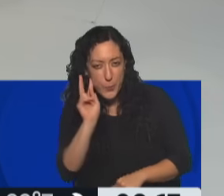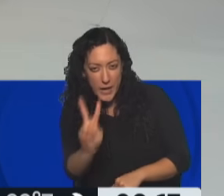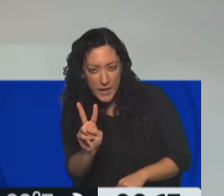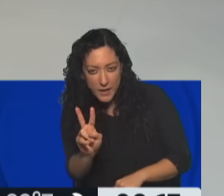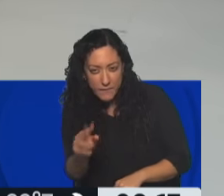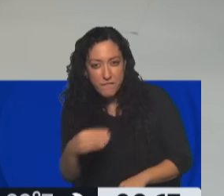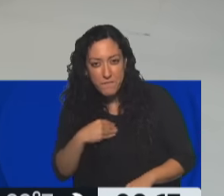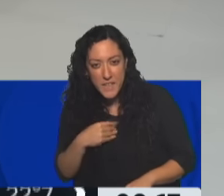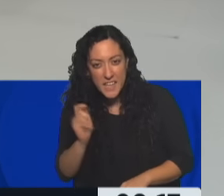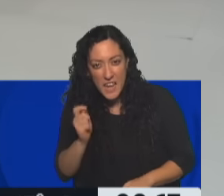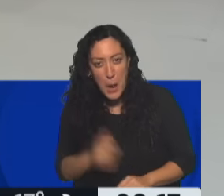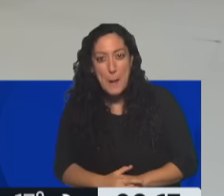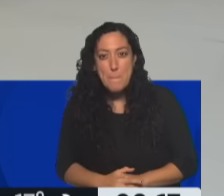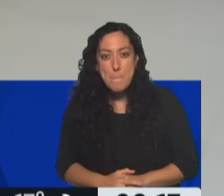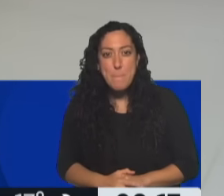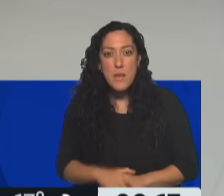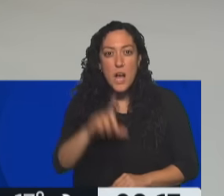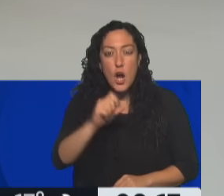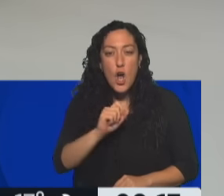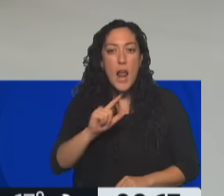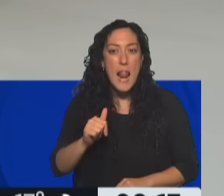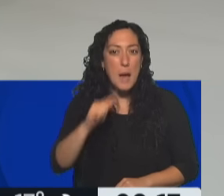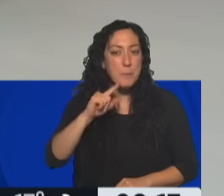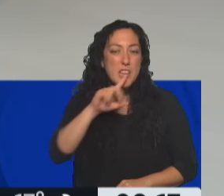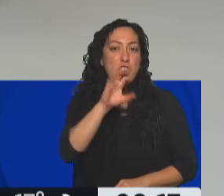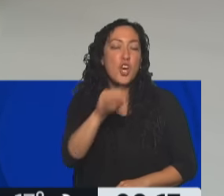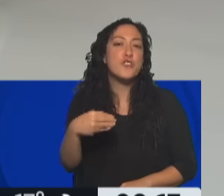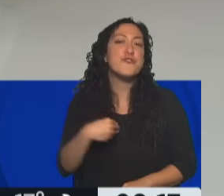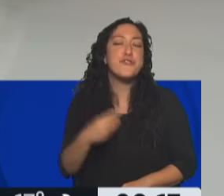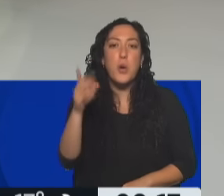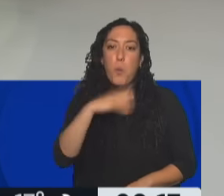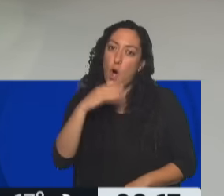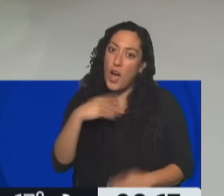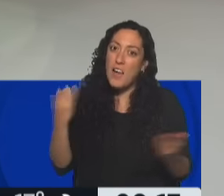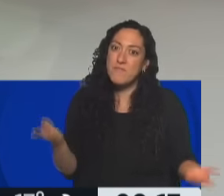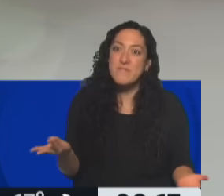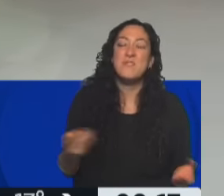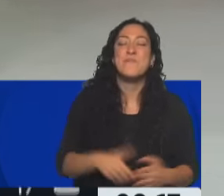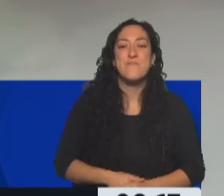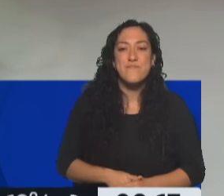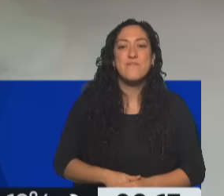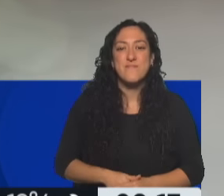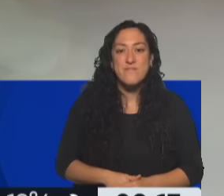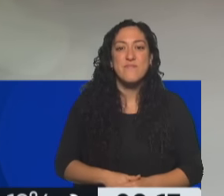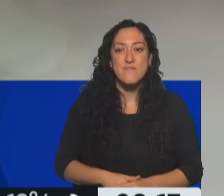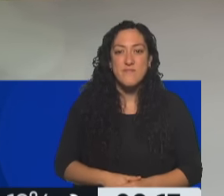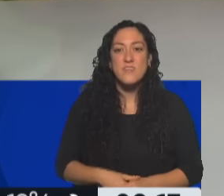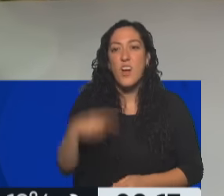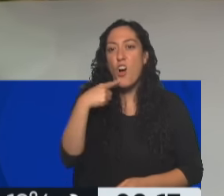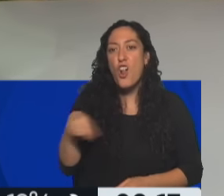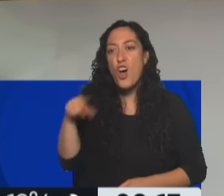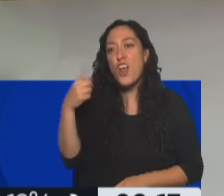hincha? ¿De quién es hincha Colapinto? De Boca. Bueno, entonces son los